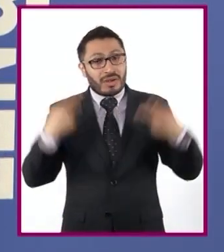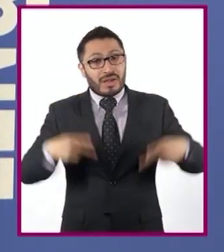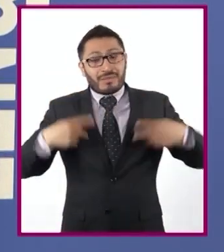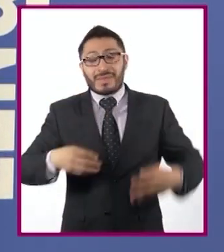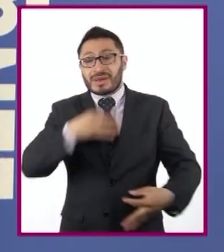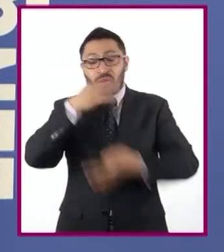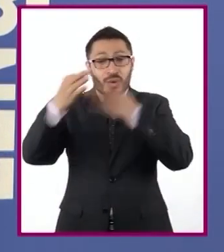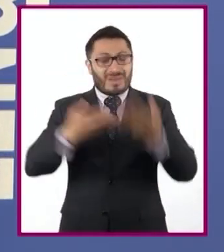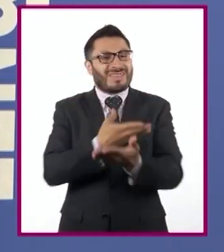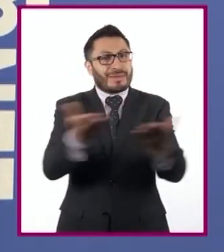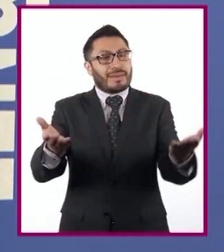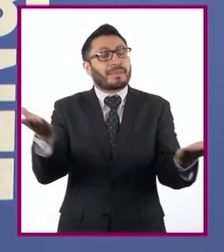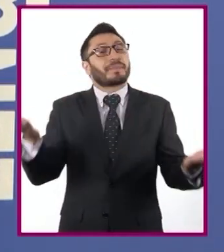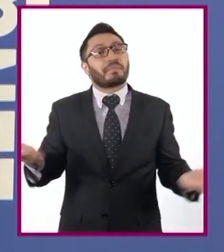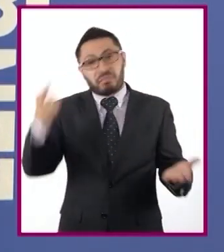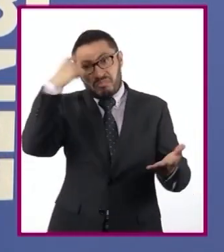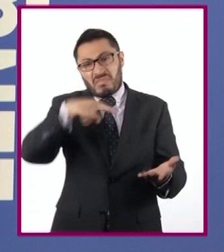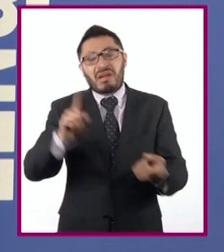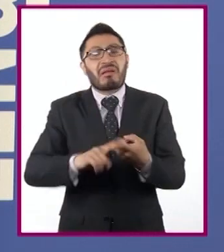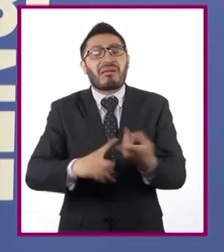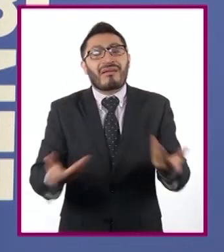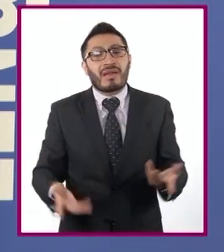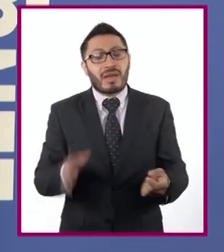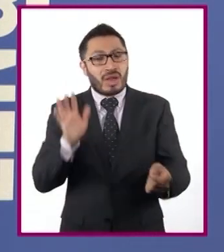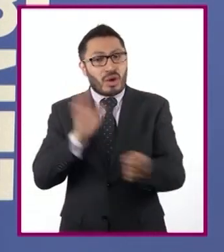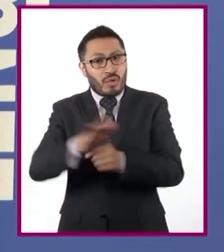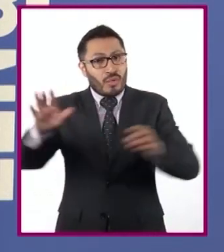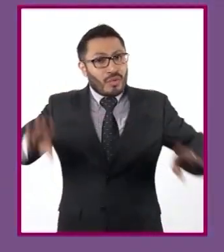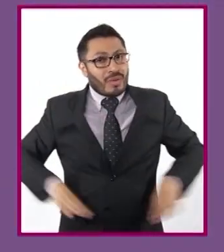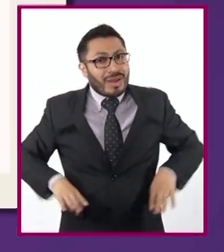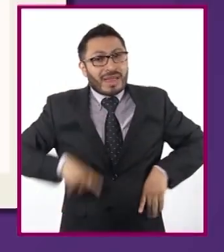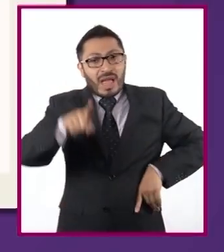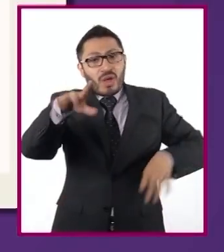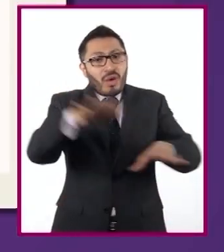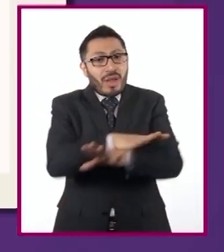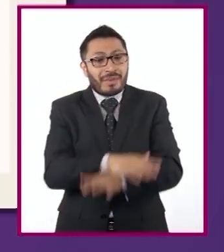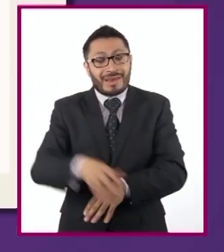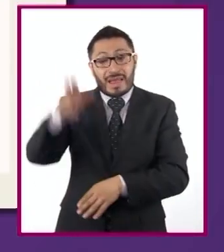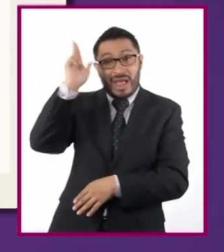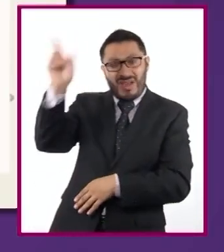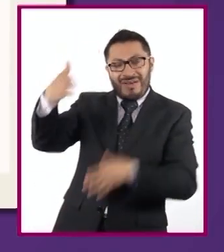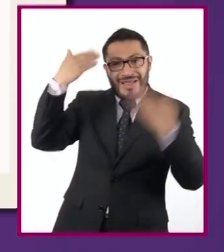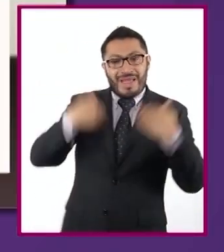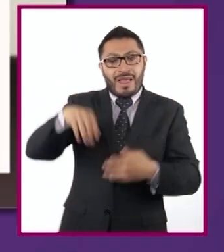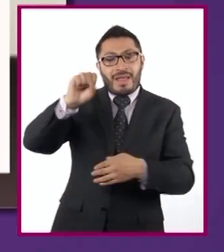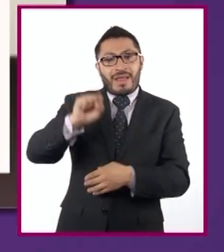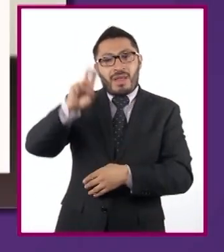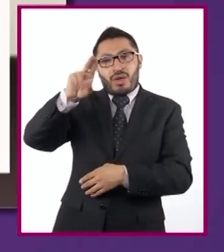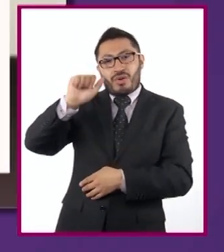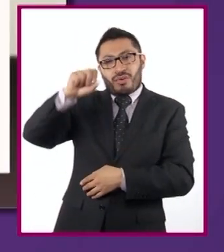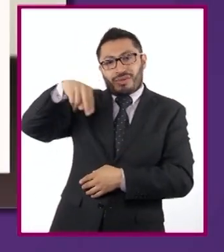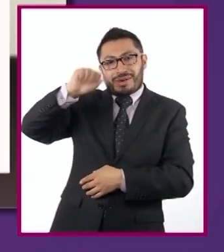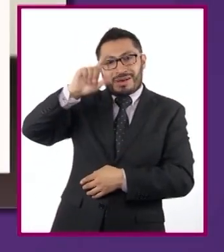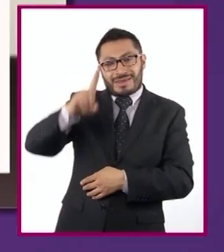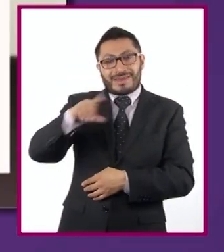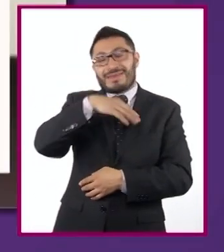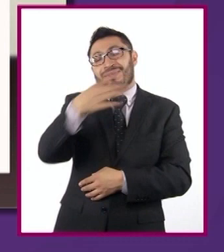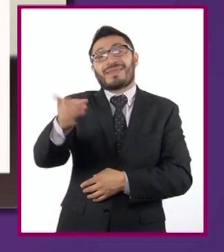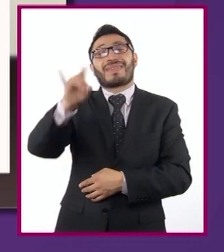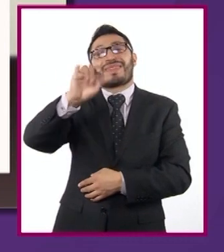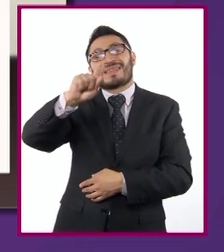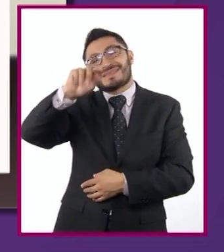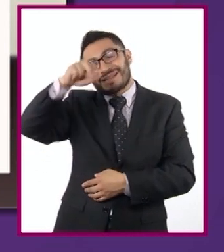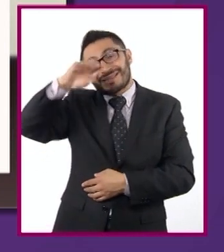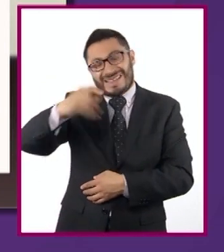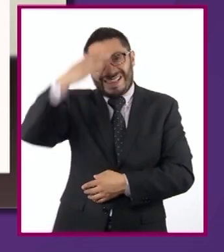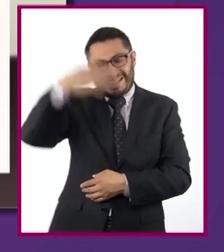que va dirigido? ¿Qué hábitos has cambiado? Hola, soy Susana Distancia. Yo sé que cuando eres niña,